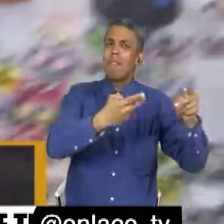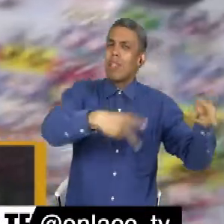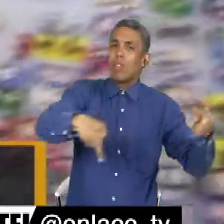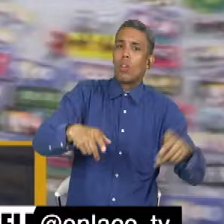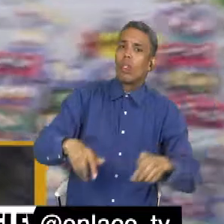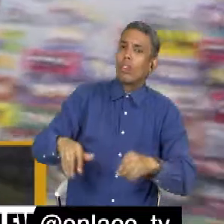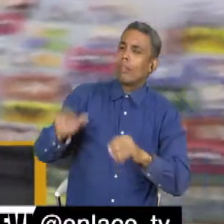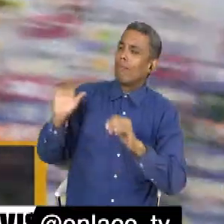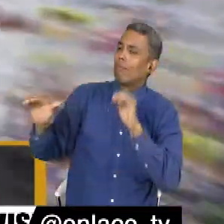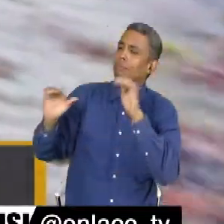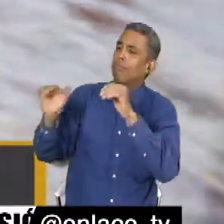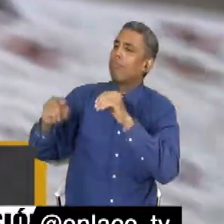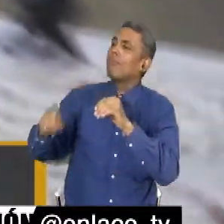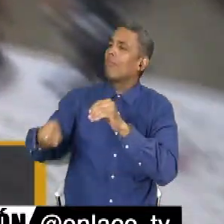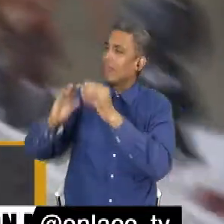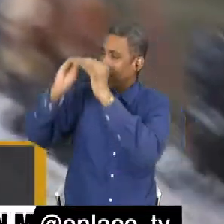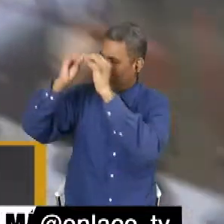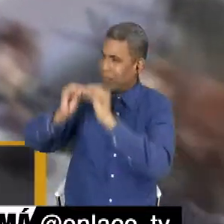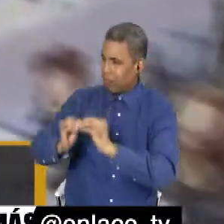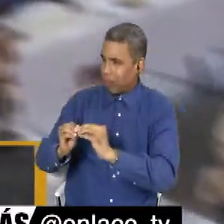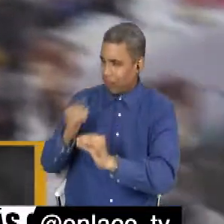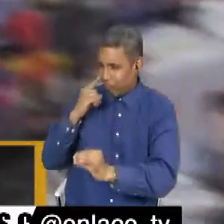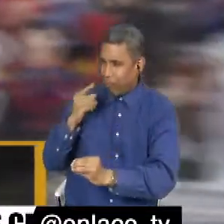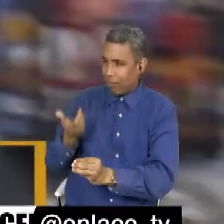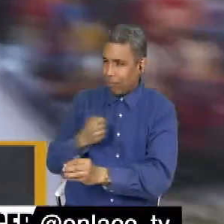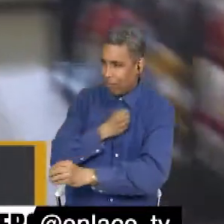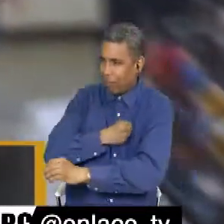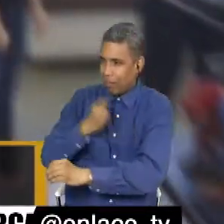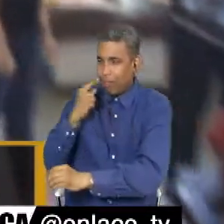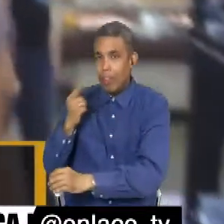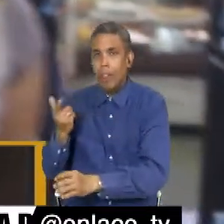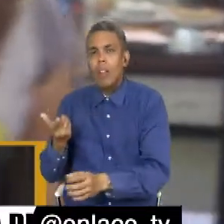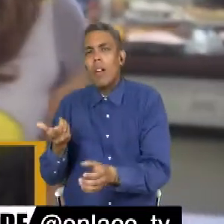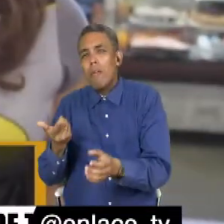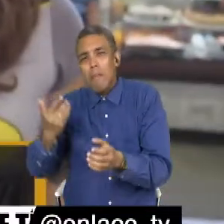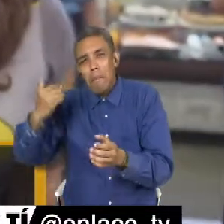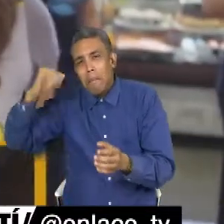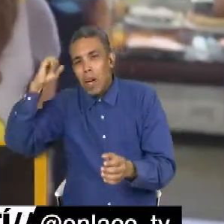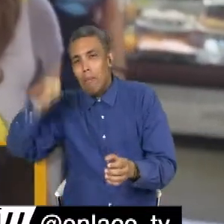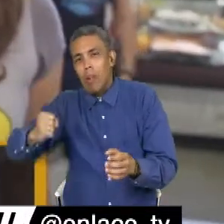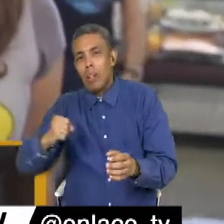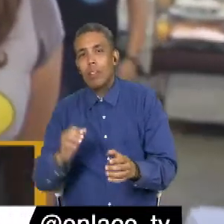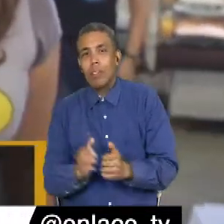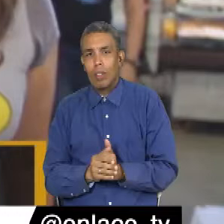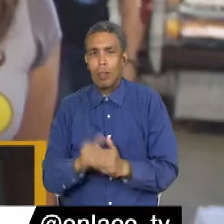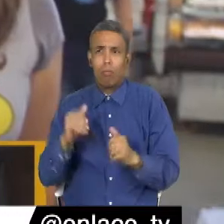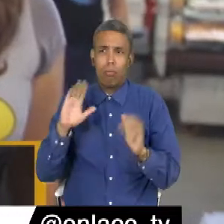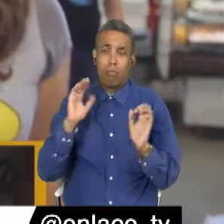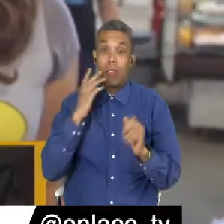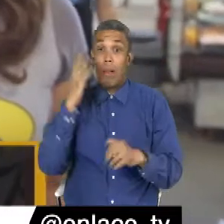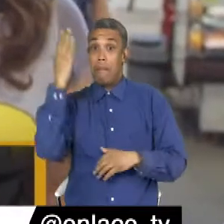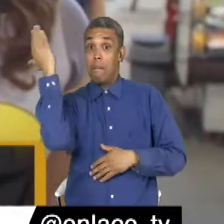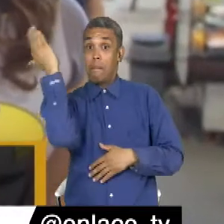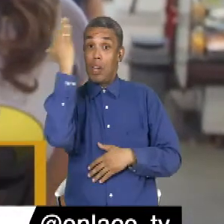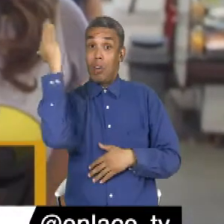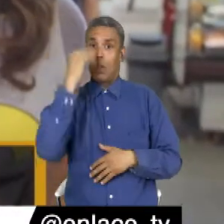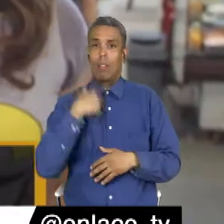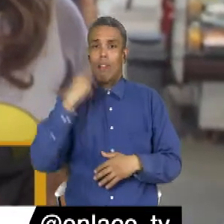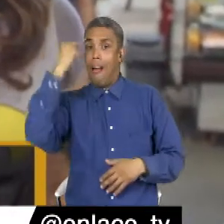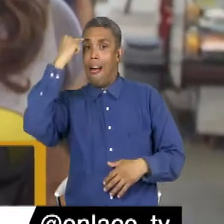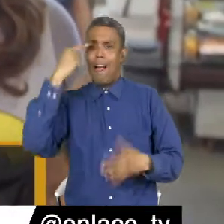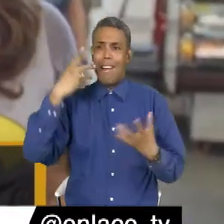gente. No, digamos que es muy relativo. De pronto cuando hay una película nueva, como que la gente se enfoca en eso.